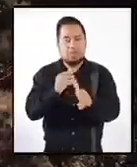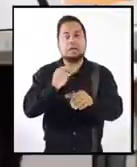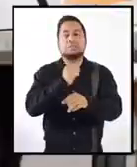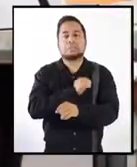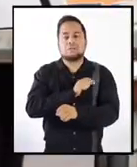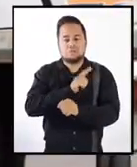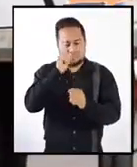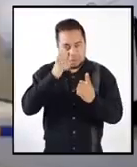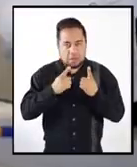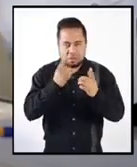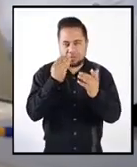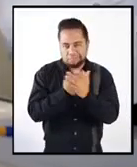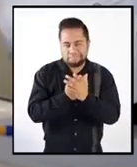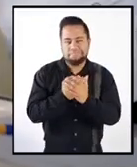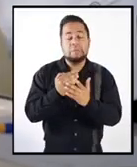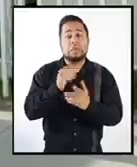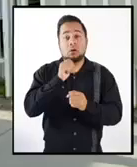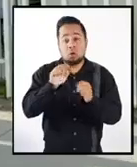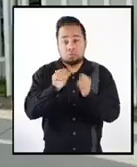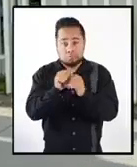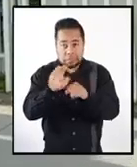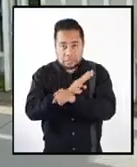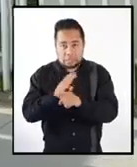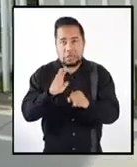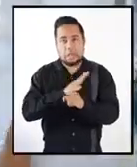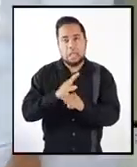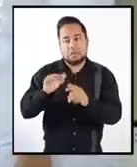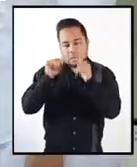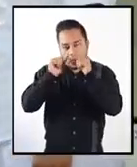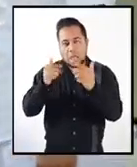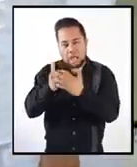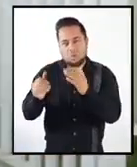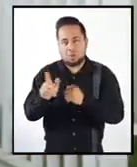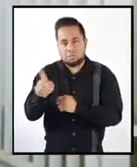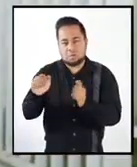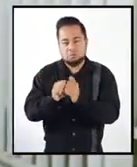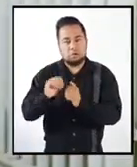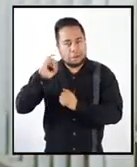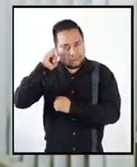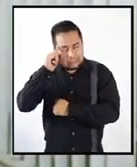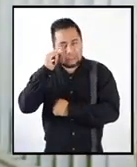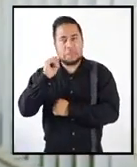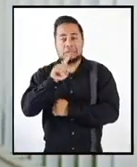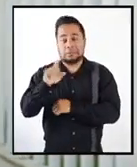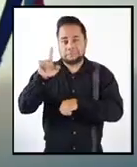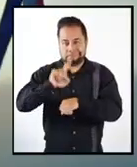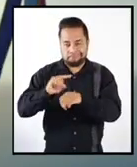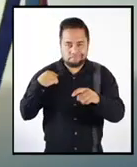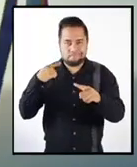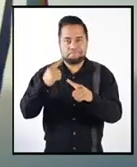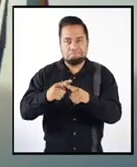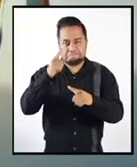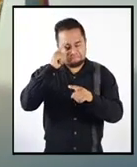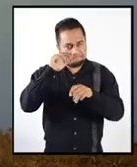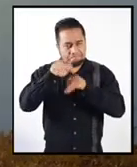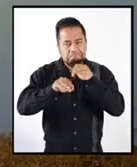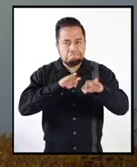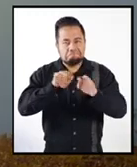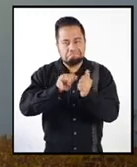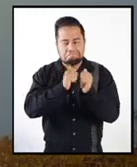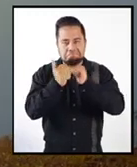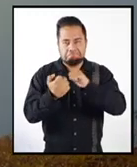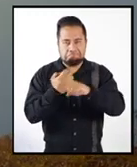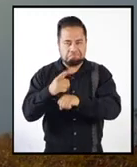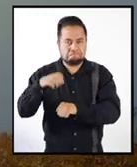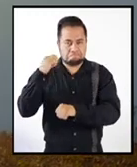brigadas de salud acercan servicios médicos con bienestar saldamos la deuda con nuestros pueblos indígenas si envías haciendo